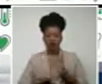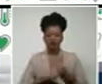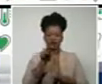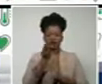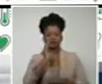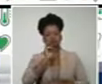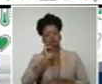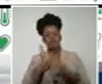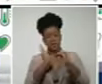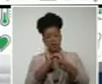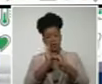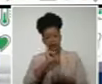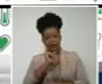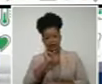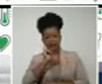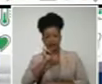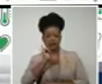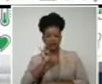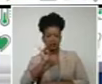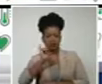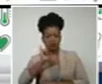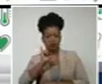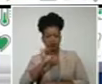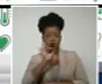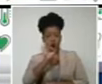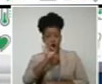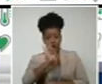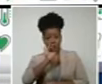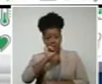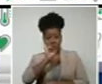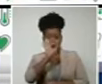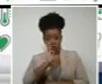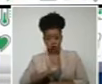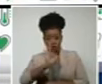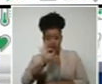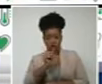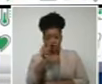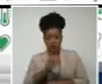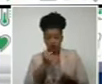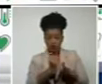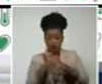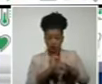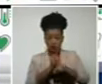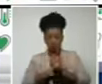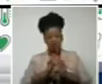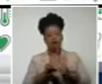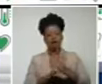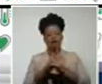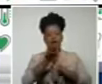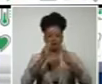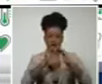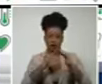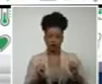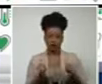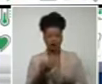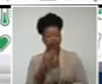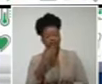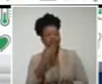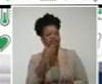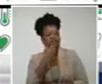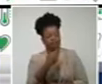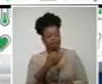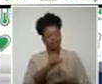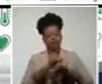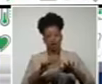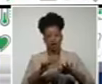del 86% de los casos confirmados en Cuba han sido dados de alta. Qué bueno, por supuesto, la buena